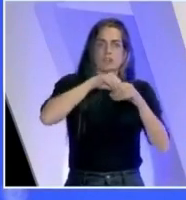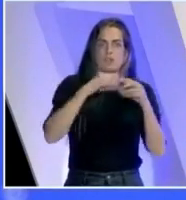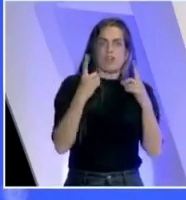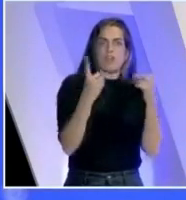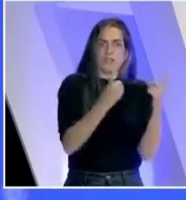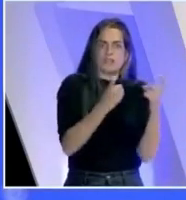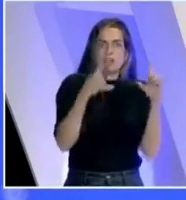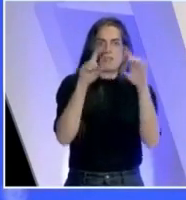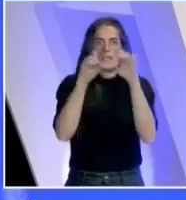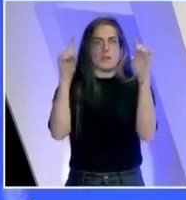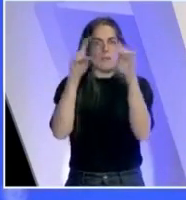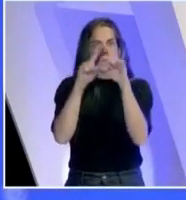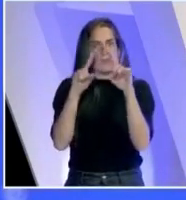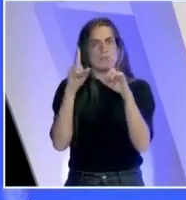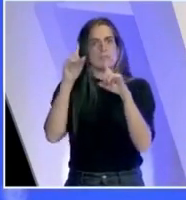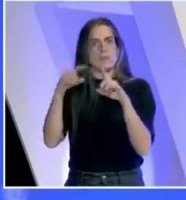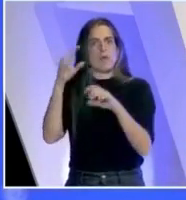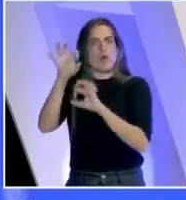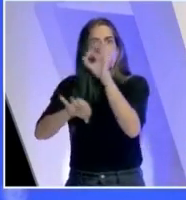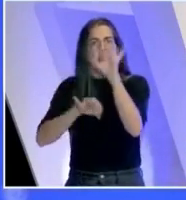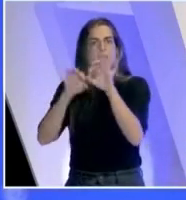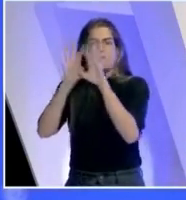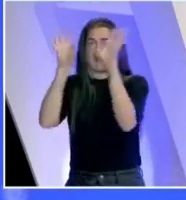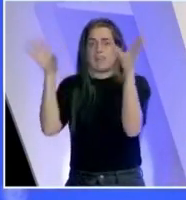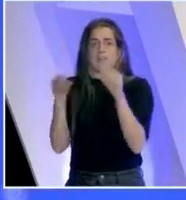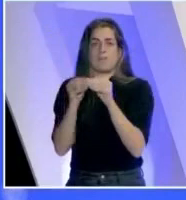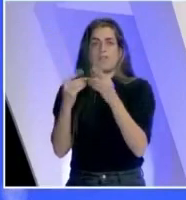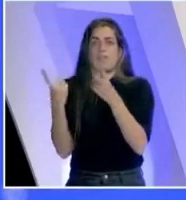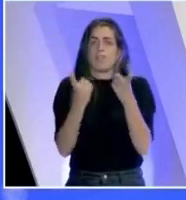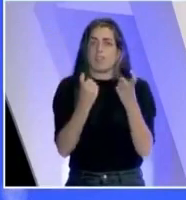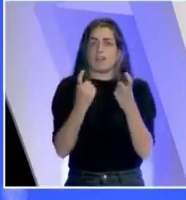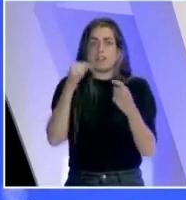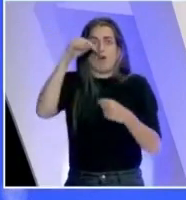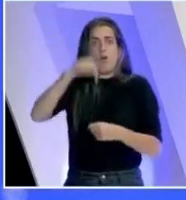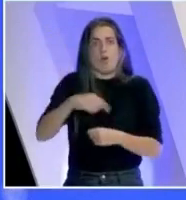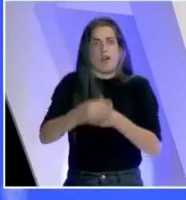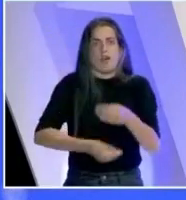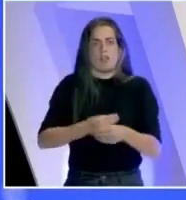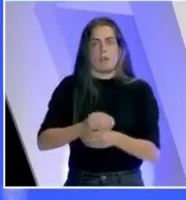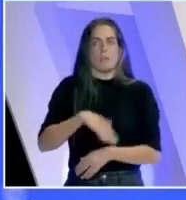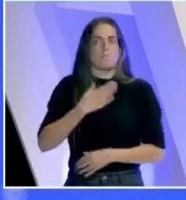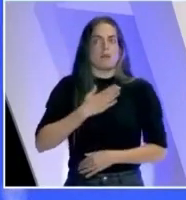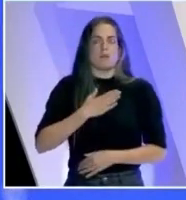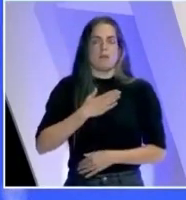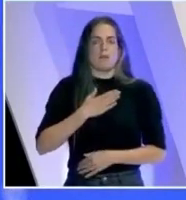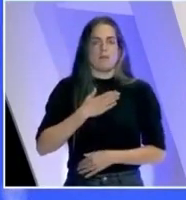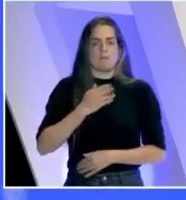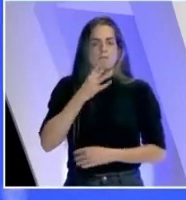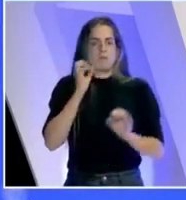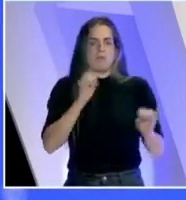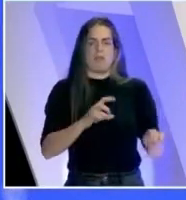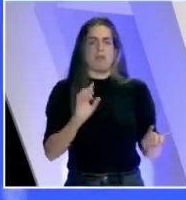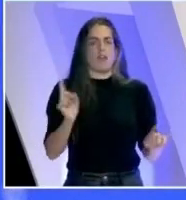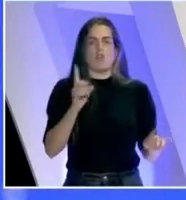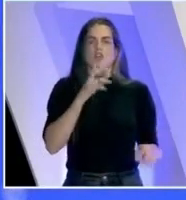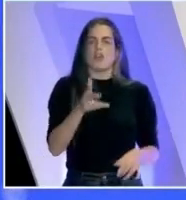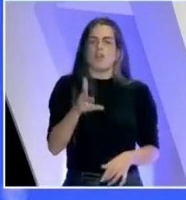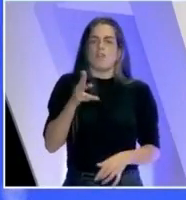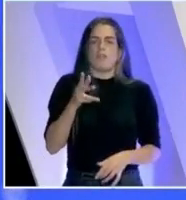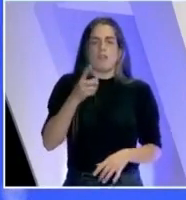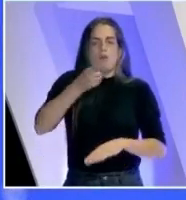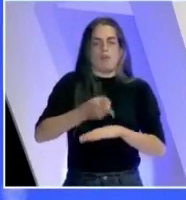empresas, de sus organizaciones, en definitiva, nos toca hacerlo hoy, no mañana. Esa es la responsabilidad y la obligación y el deber que